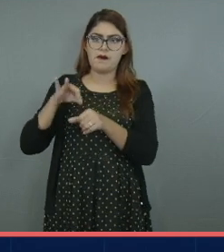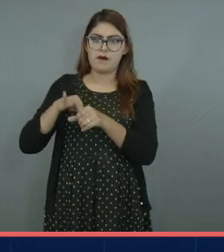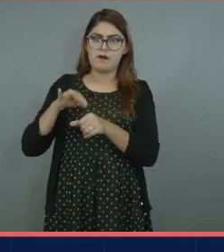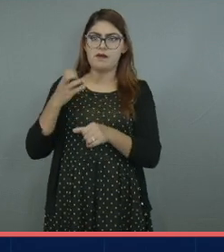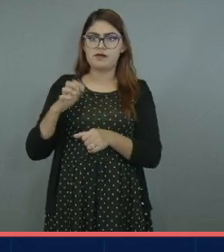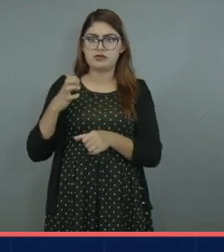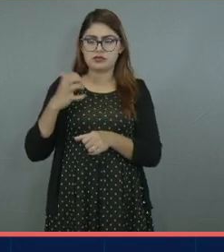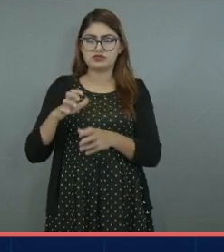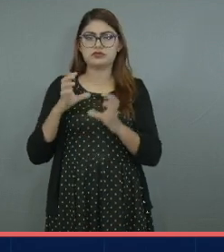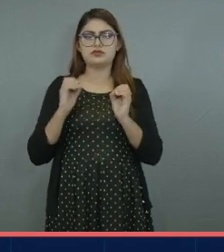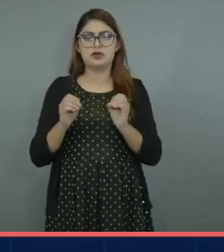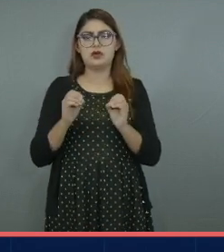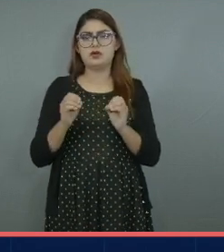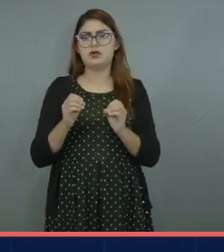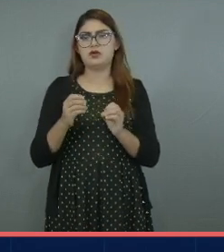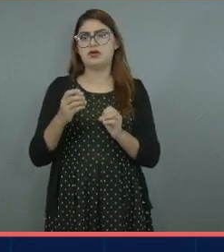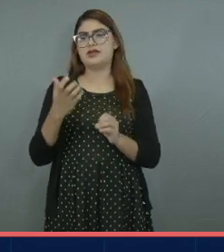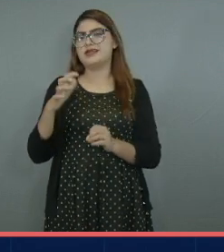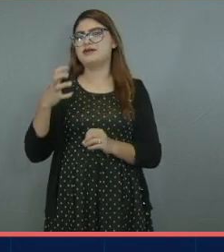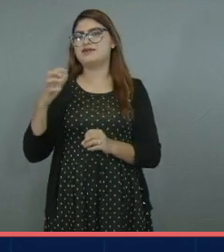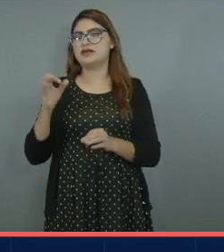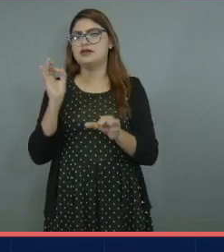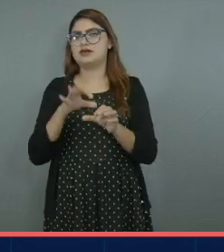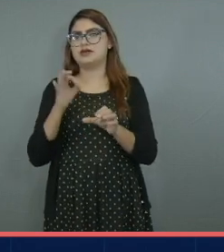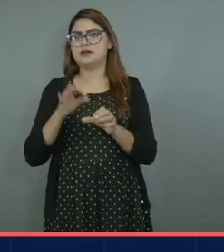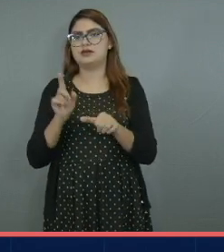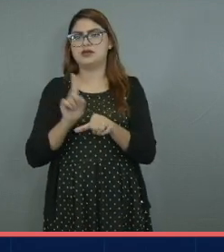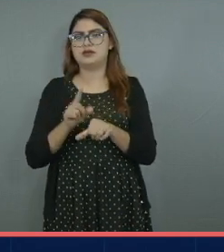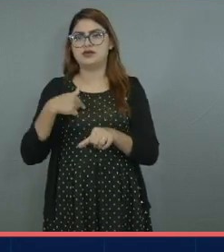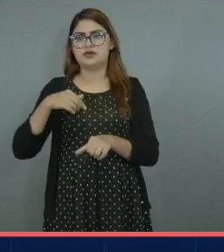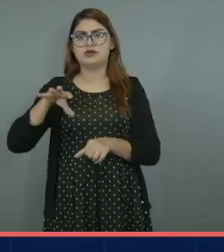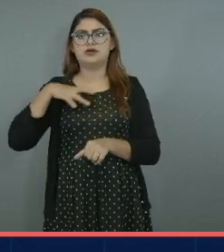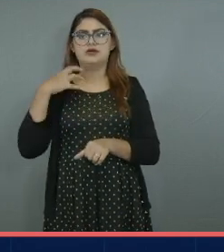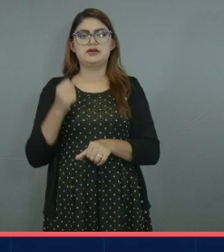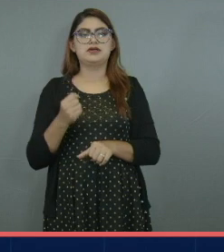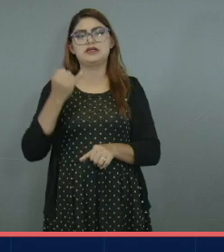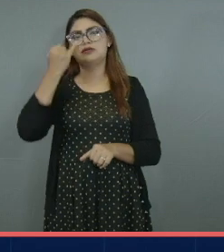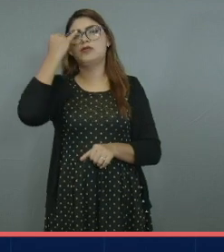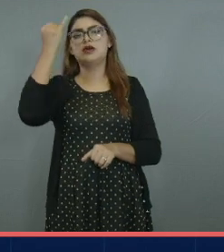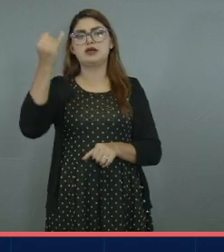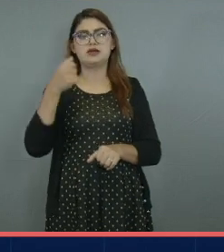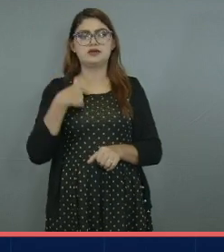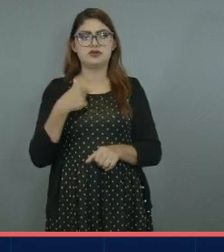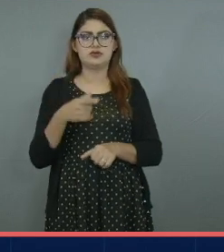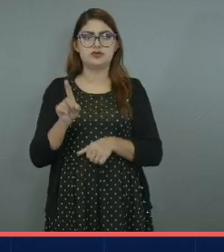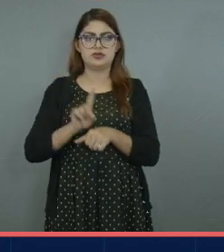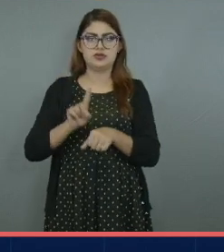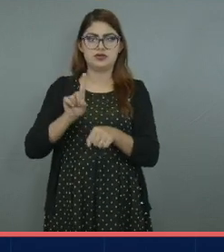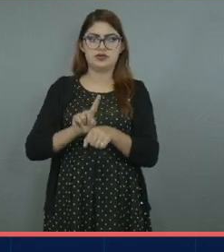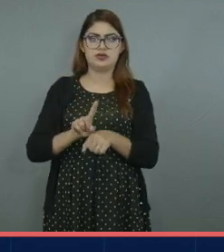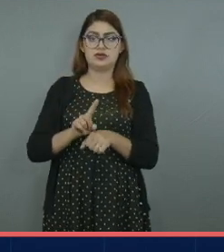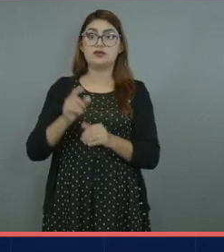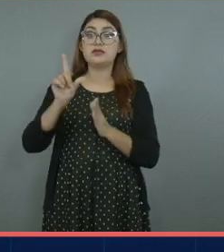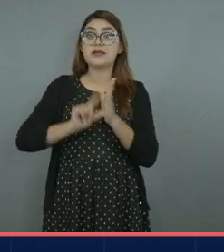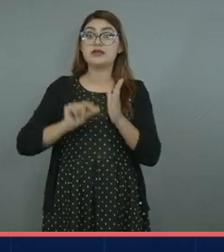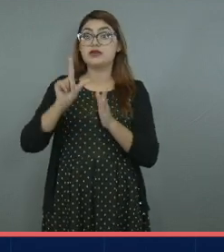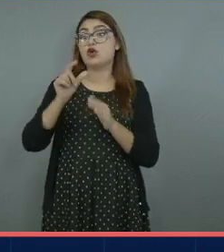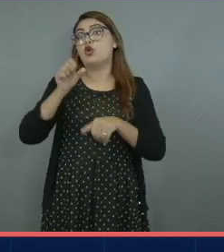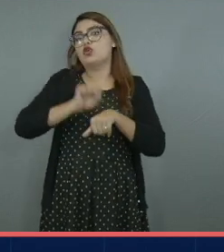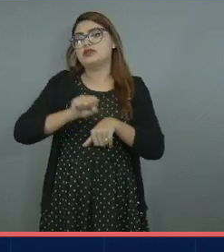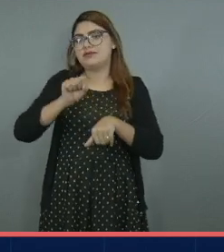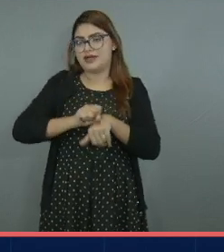o con mi monedita de diario, ¿vale? Voy a hacer un esfuerzo y supongamos que puedo ahorrar 100 pesos cada